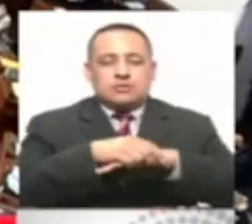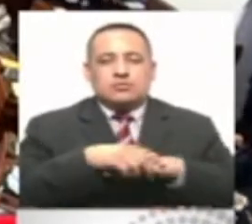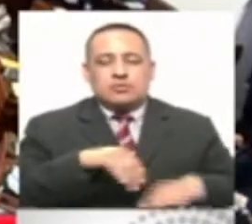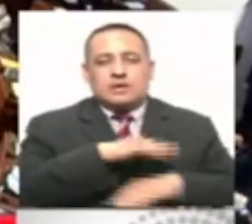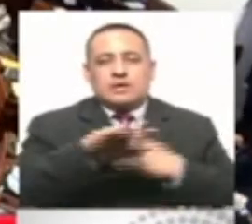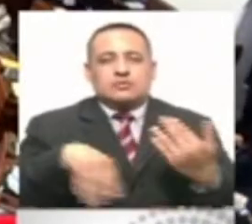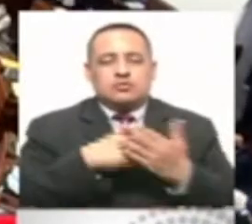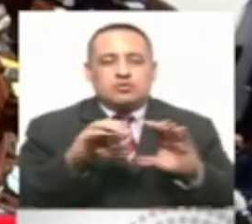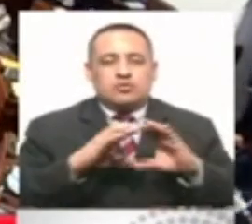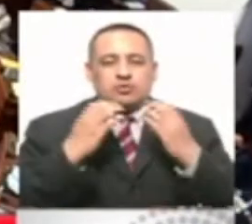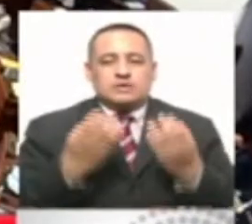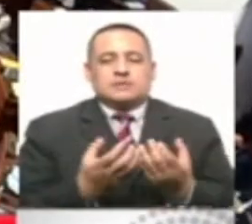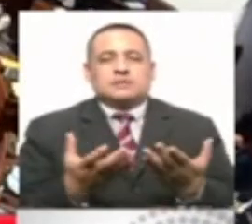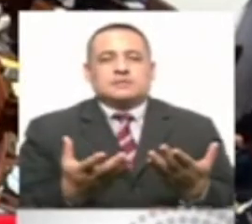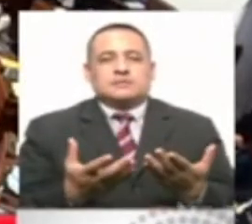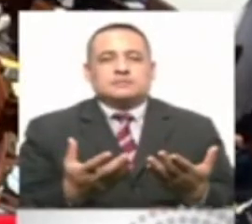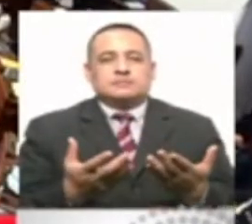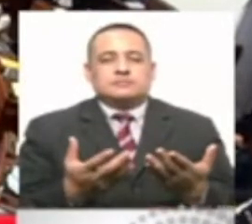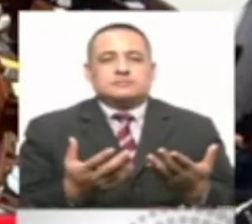colegas congresistas.